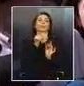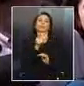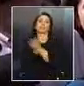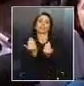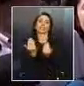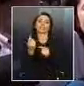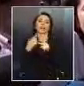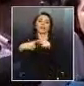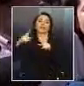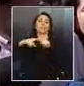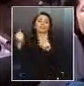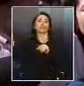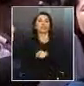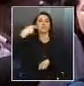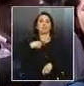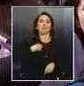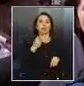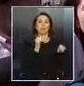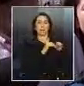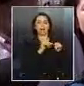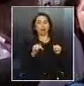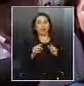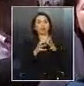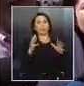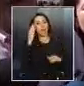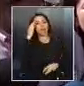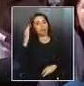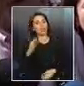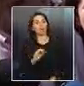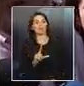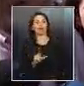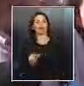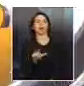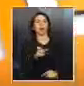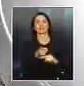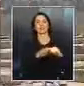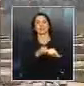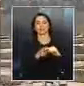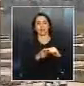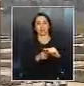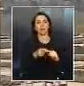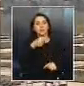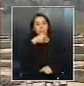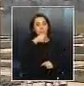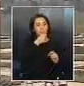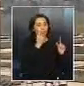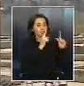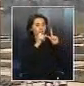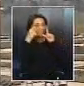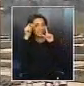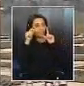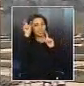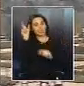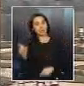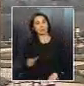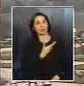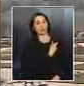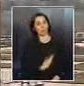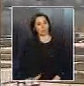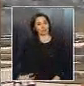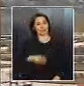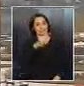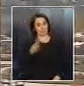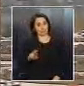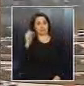bancario Así que yo creo que hoy día es un gran día para la clase media pasamos a revisar imágenes del presidente de la república Sebastián